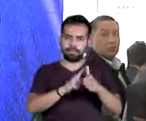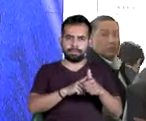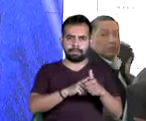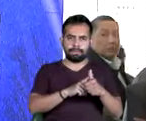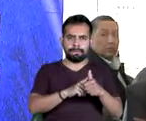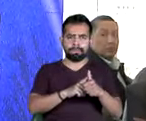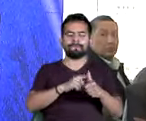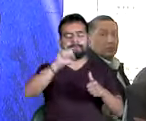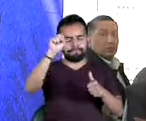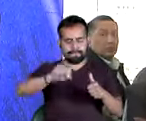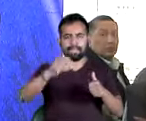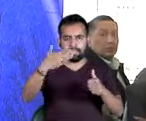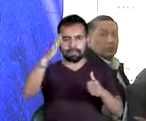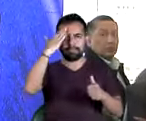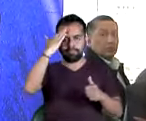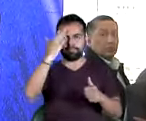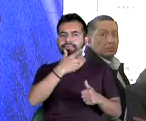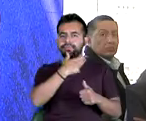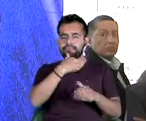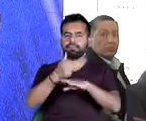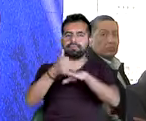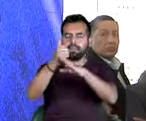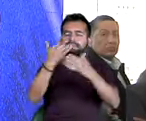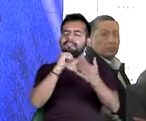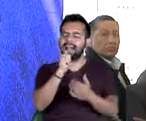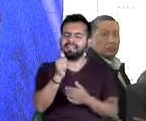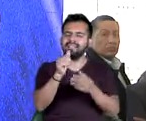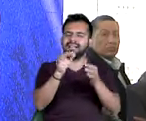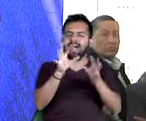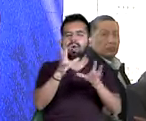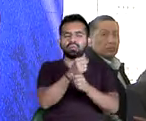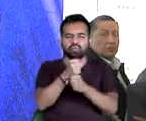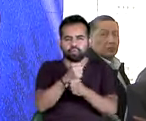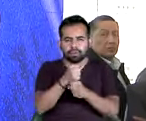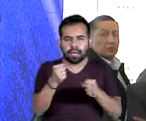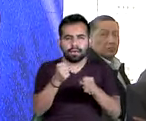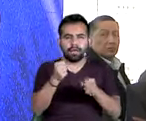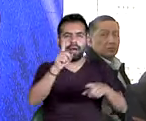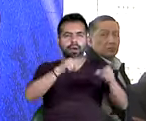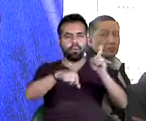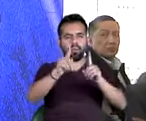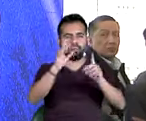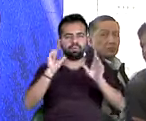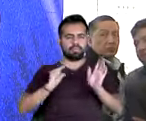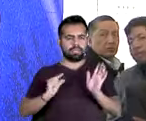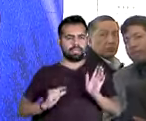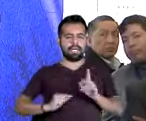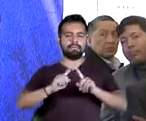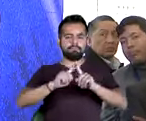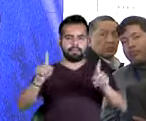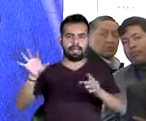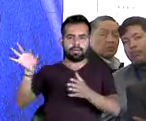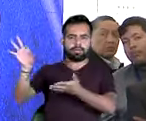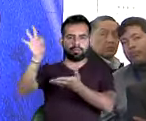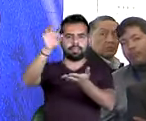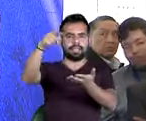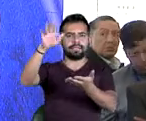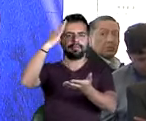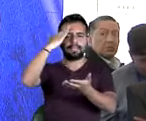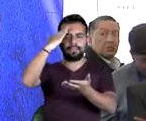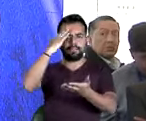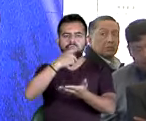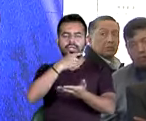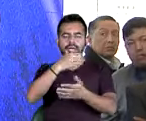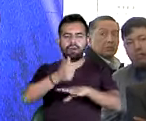Entonces, sí tenemos definidas, estamos afinando algunos detalles con los secretarios, porque solamente a partir de este momento entonces empezamos a constituir el equipo